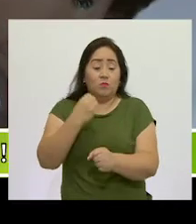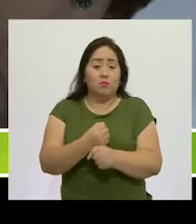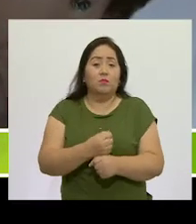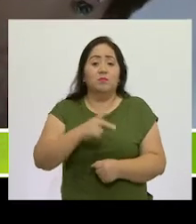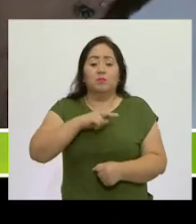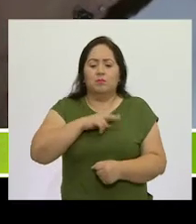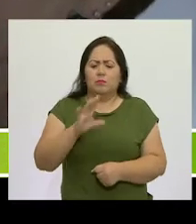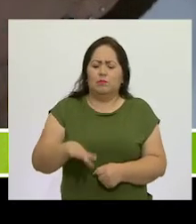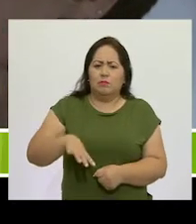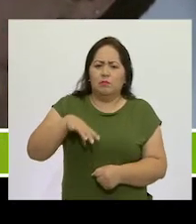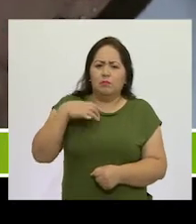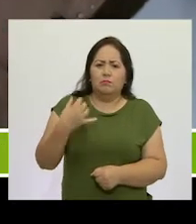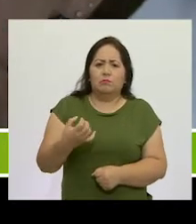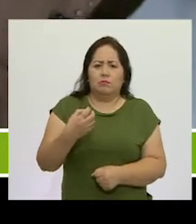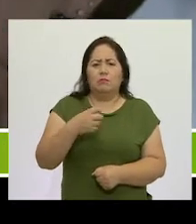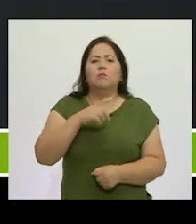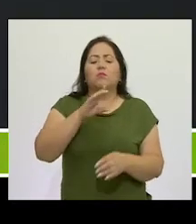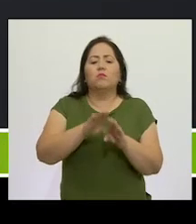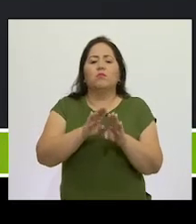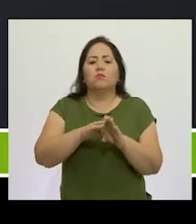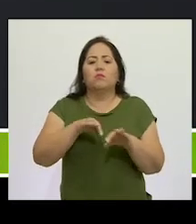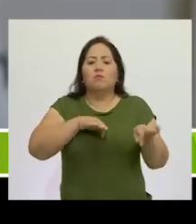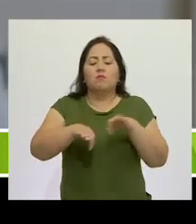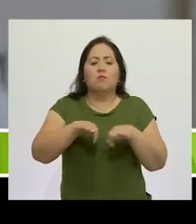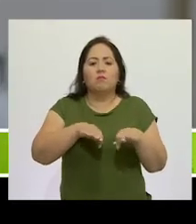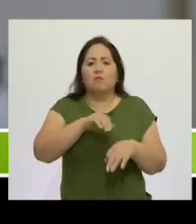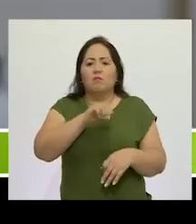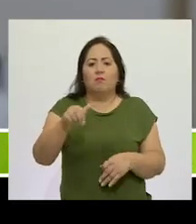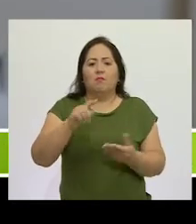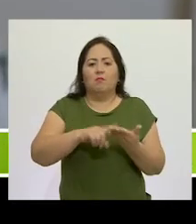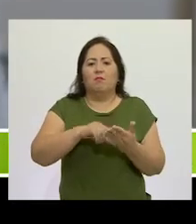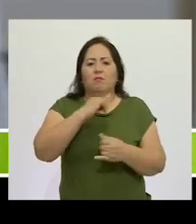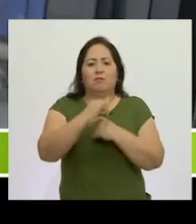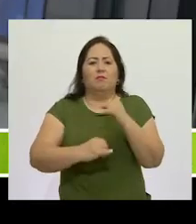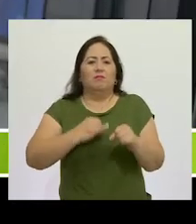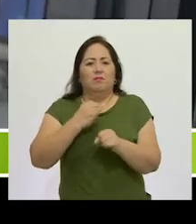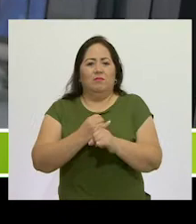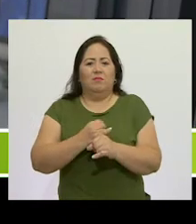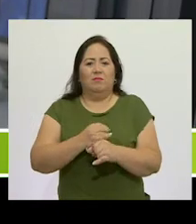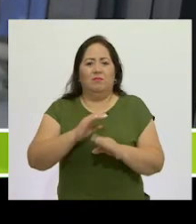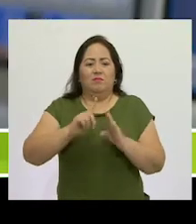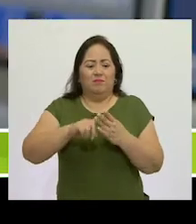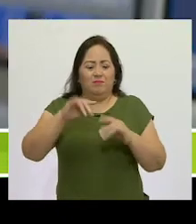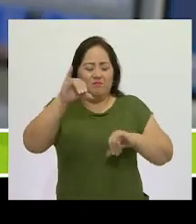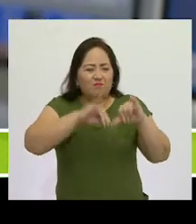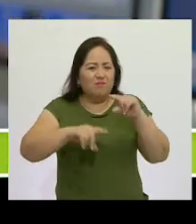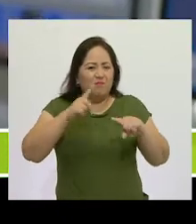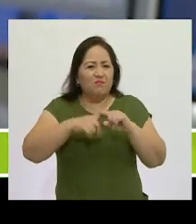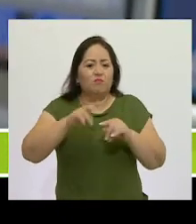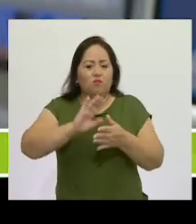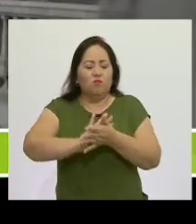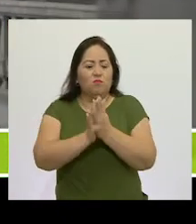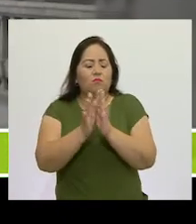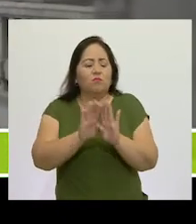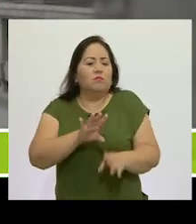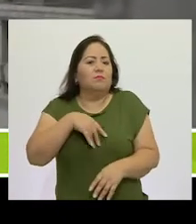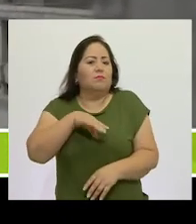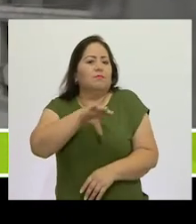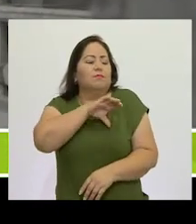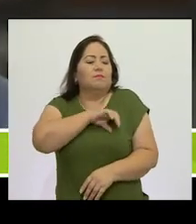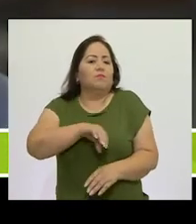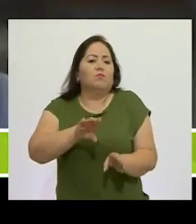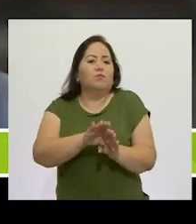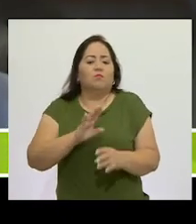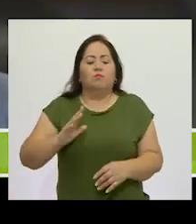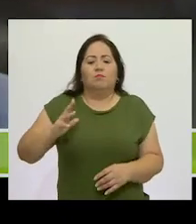mi esfuerzo y mi estudio me llevaron a colaborar en el Organismo Internacional de Energía Atómica, convirtiendo mi pasión en